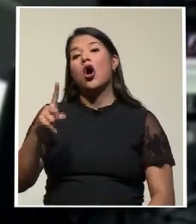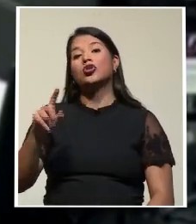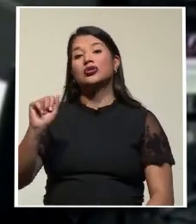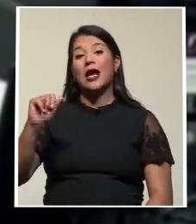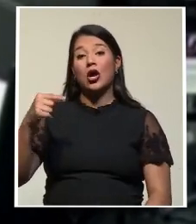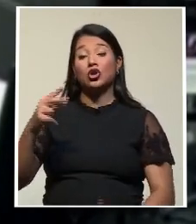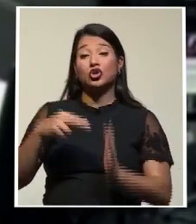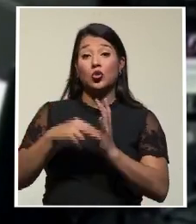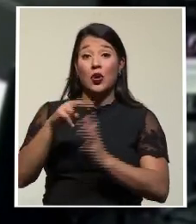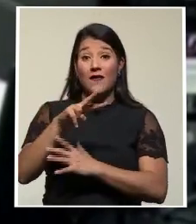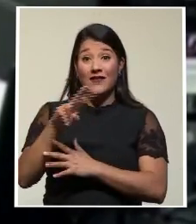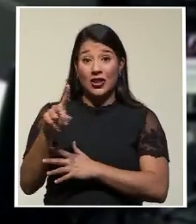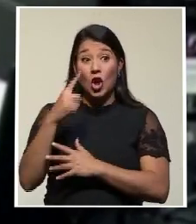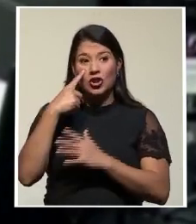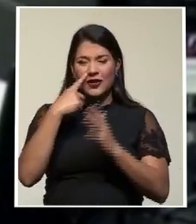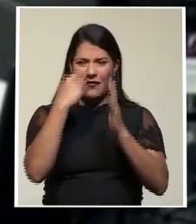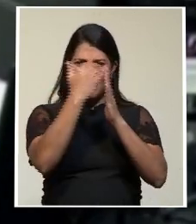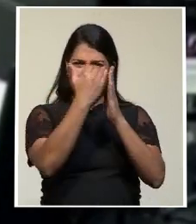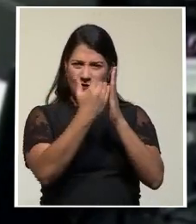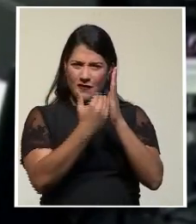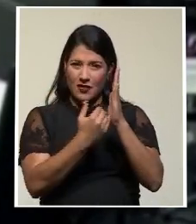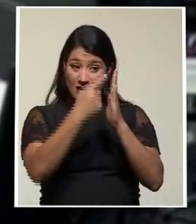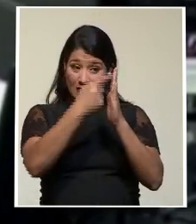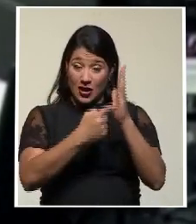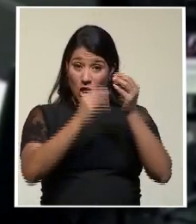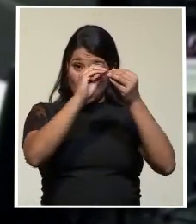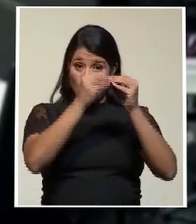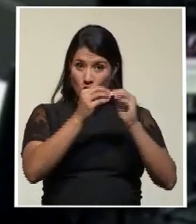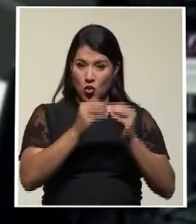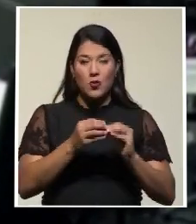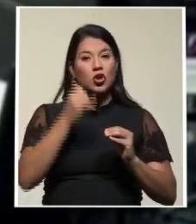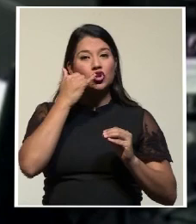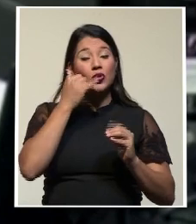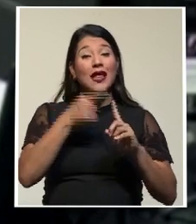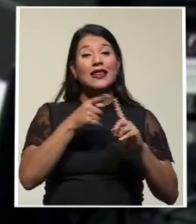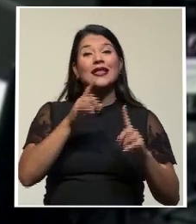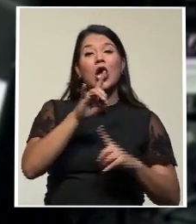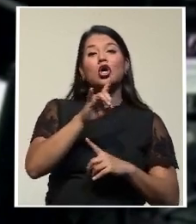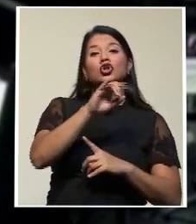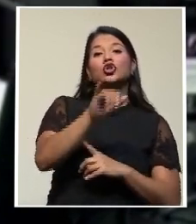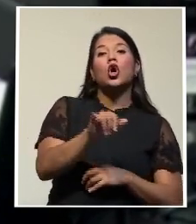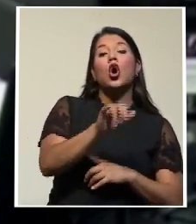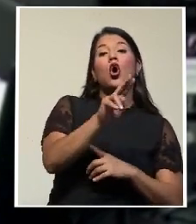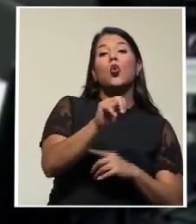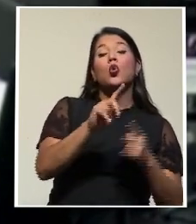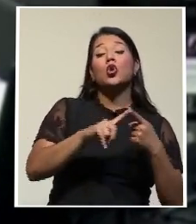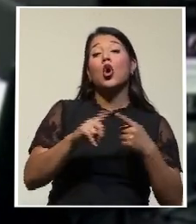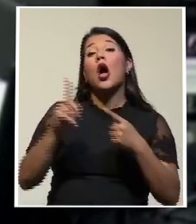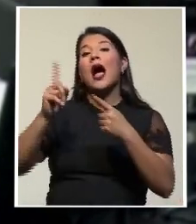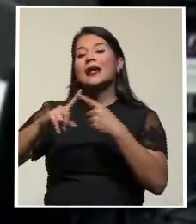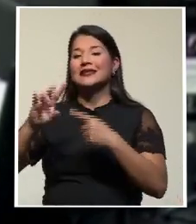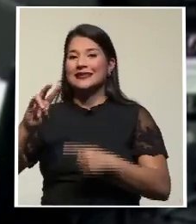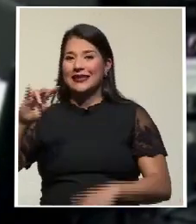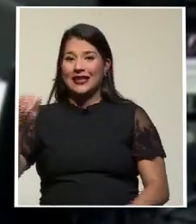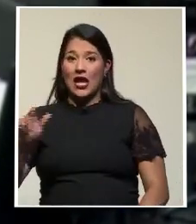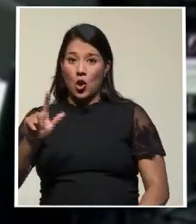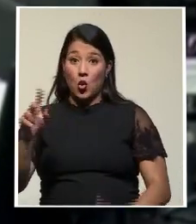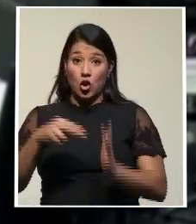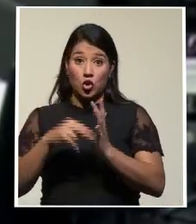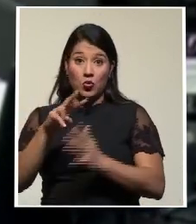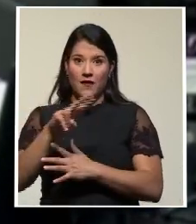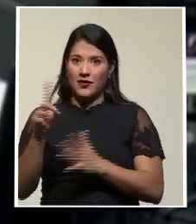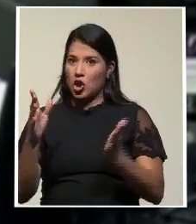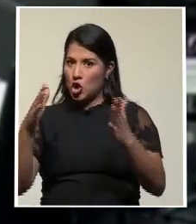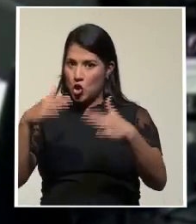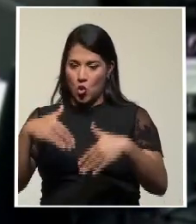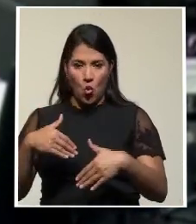el registro de llamadas de mi número de celular en el periodo del 8 de junio al 7 de julio de 2021, no existen llamadas salientes de mi